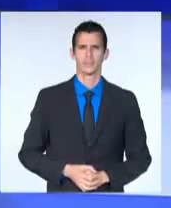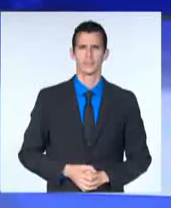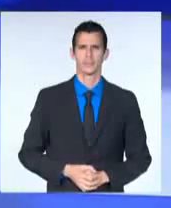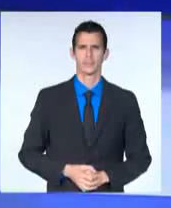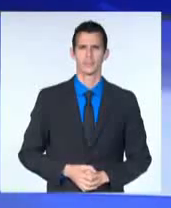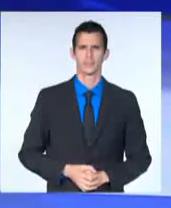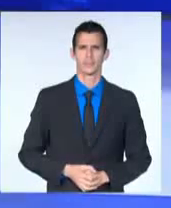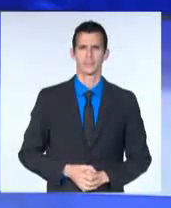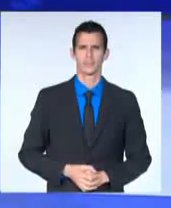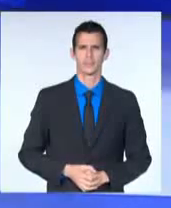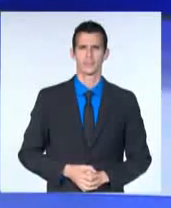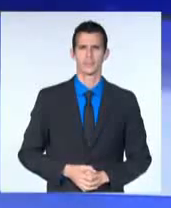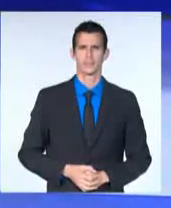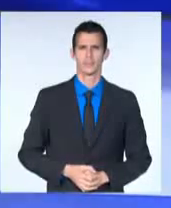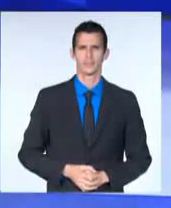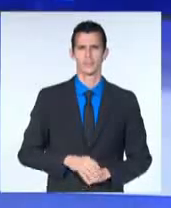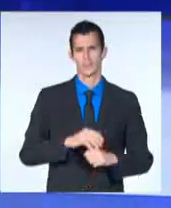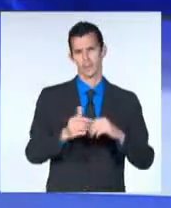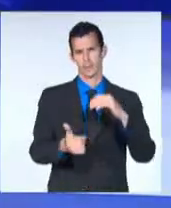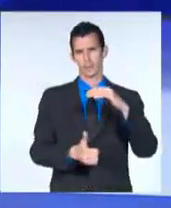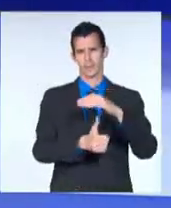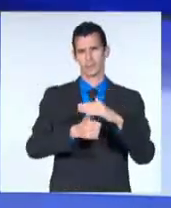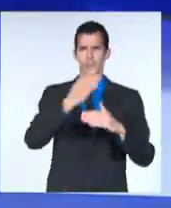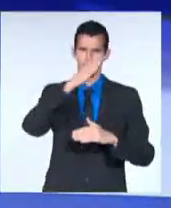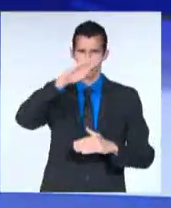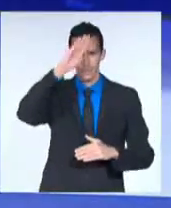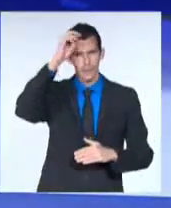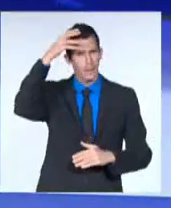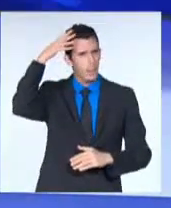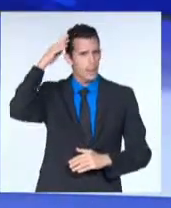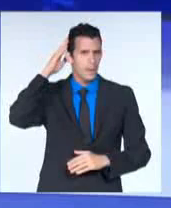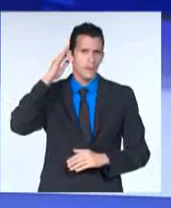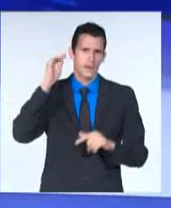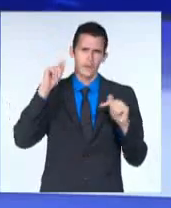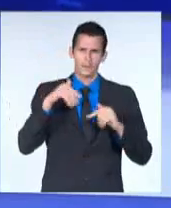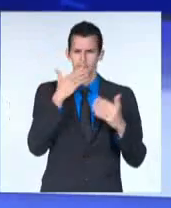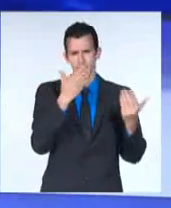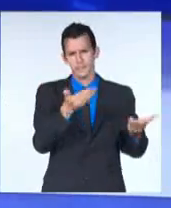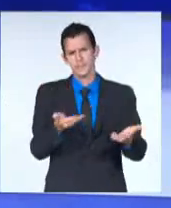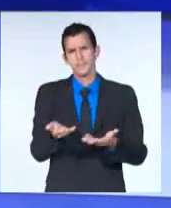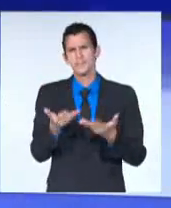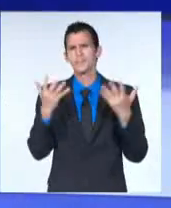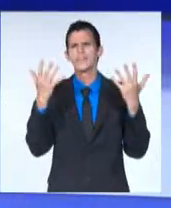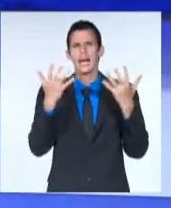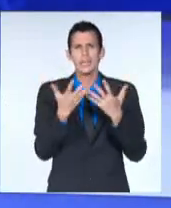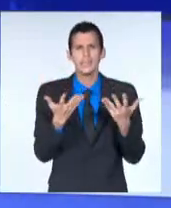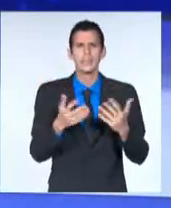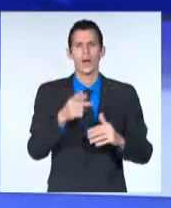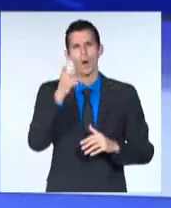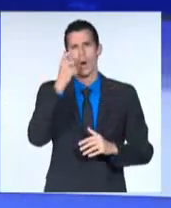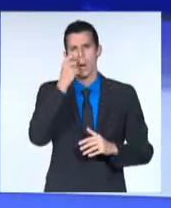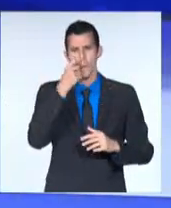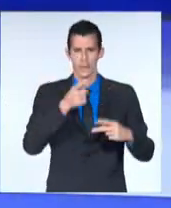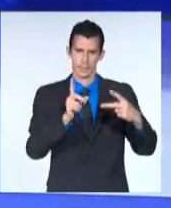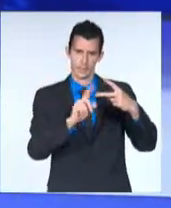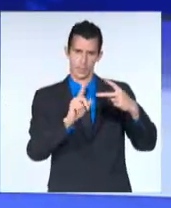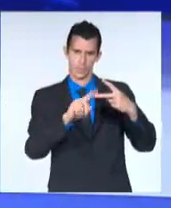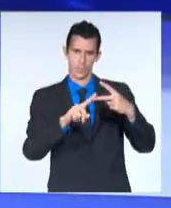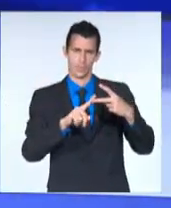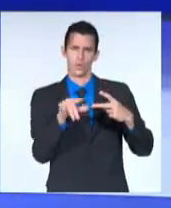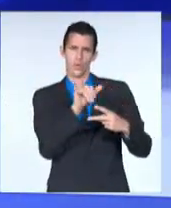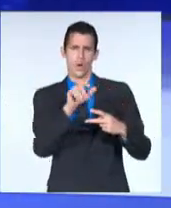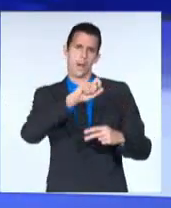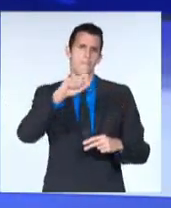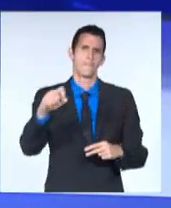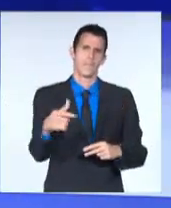Del partido y presidente de nuestra República, Miguel Díaz-Canel Bermúdez, recibió hoy en el Palacio de la Revolución al vicepresidente de la República Islámica de